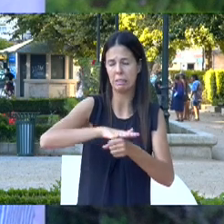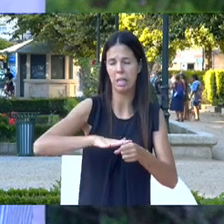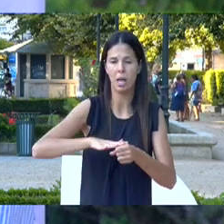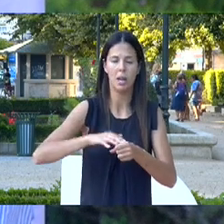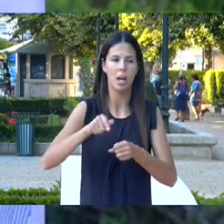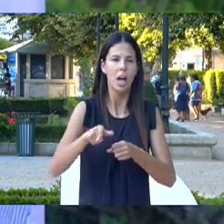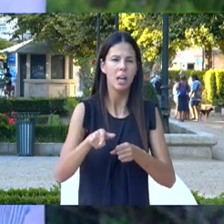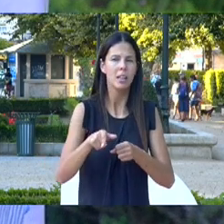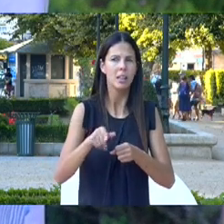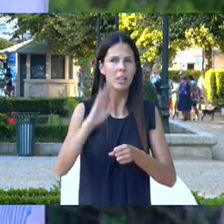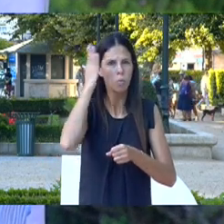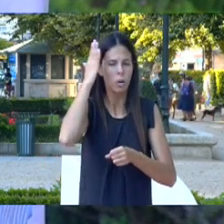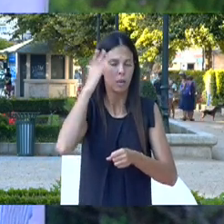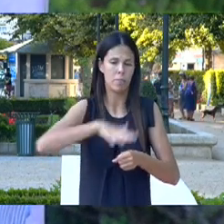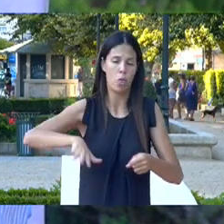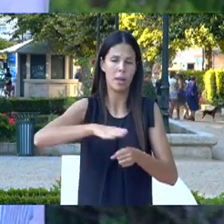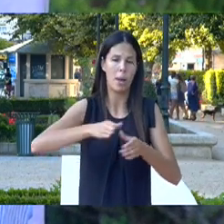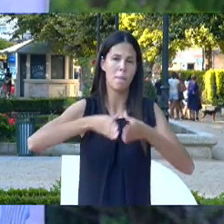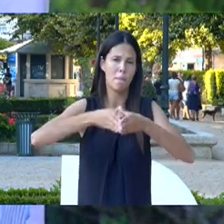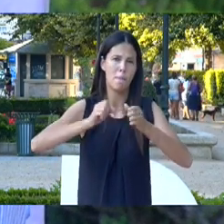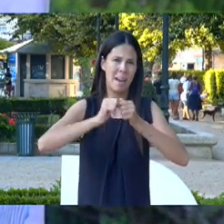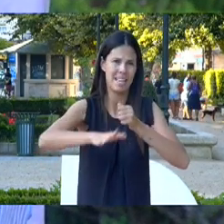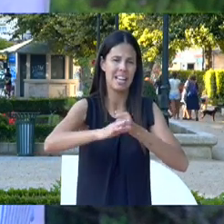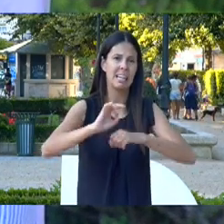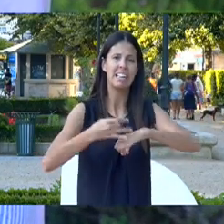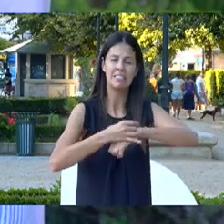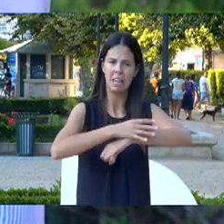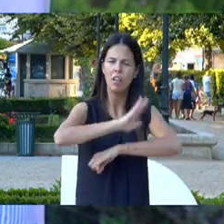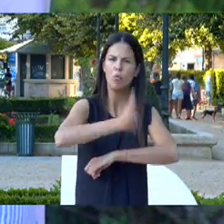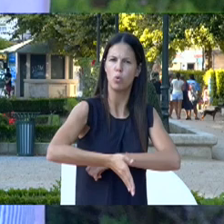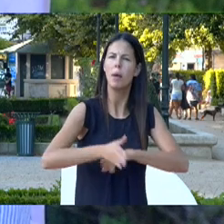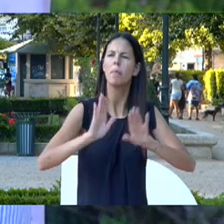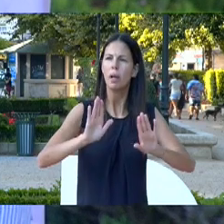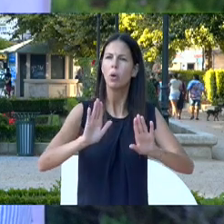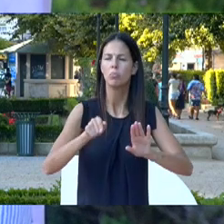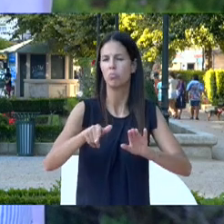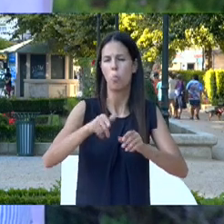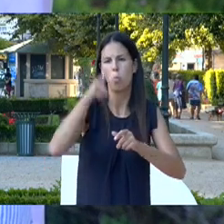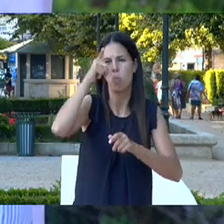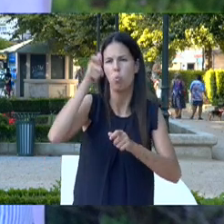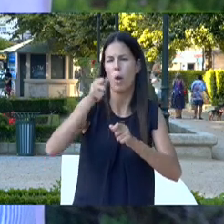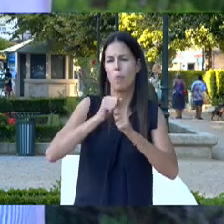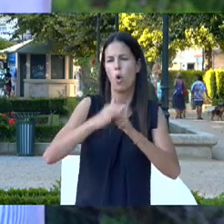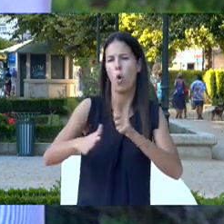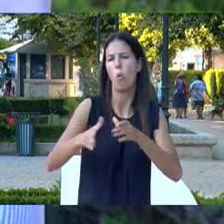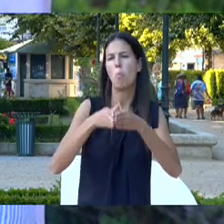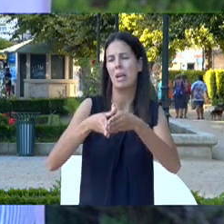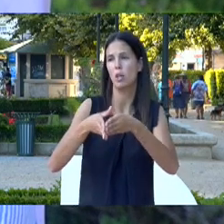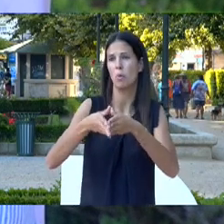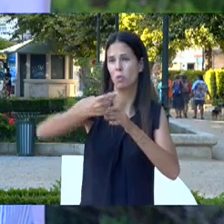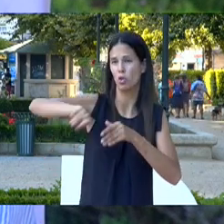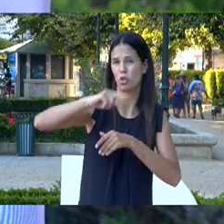e fundamentalmente mariñeira, aunque o tren influía moitísimo, era unha vila mariñeira. Para facérmonos unha idea da situación,